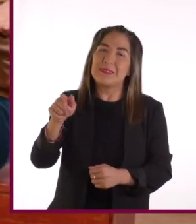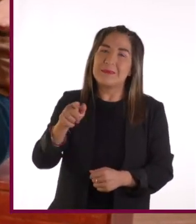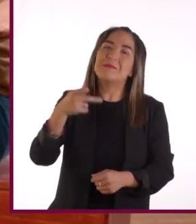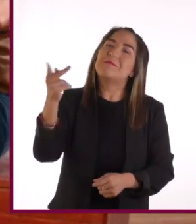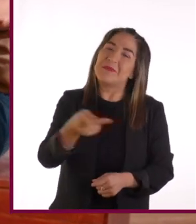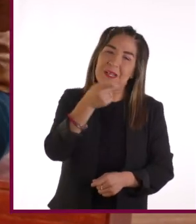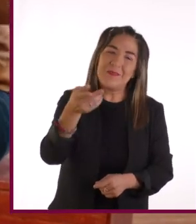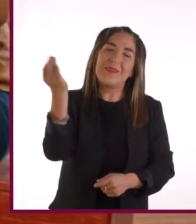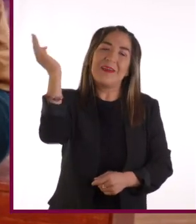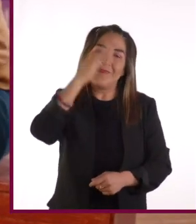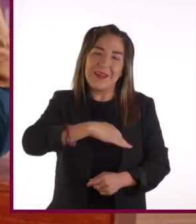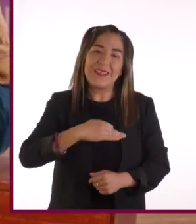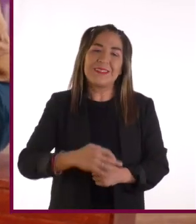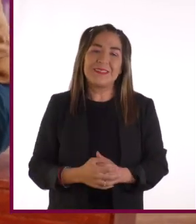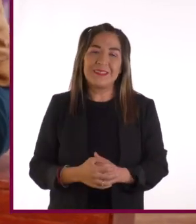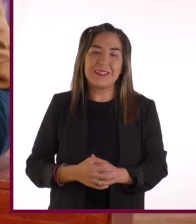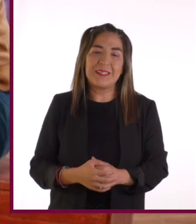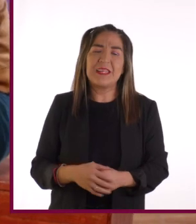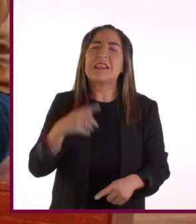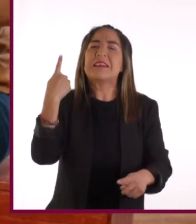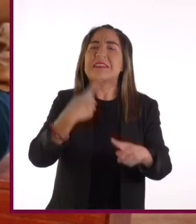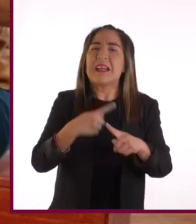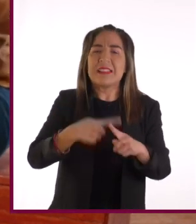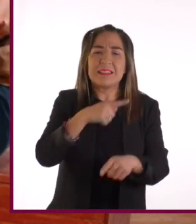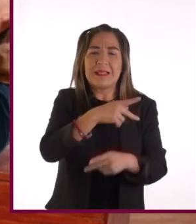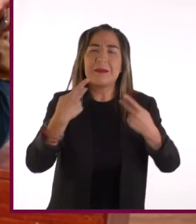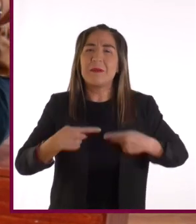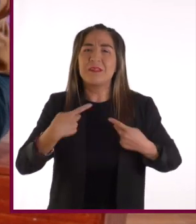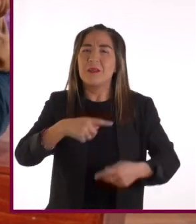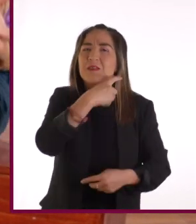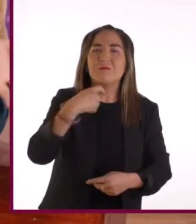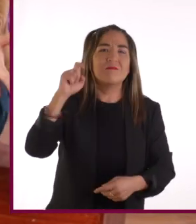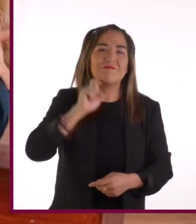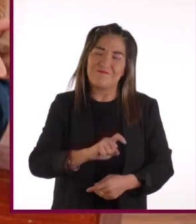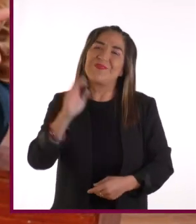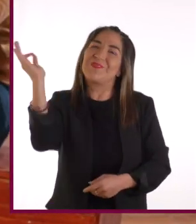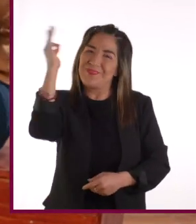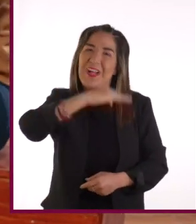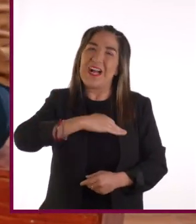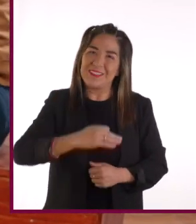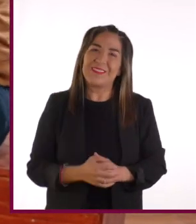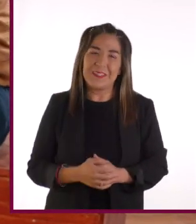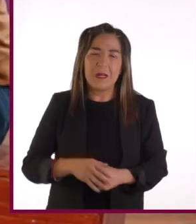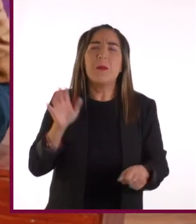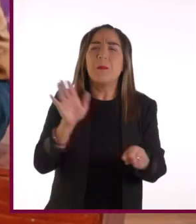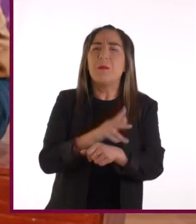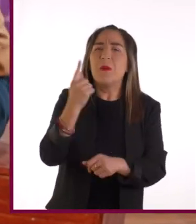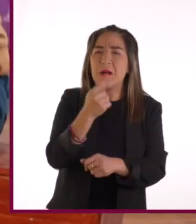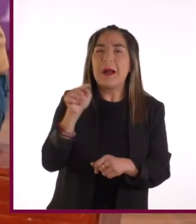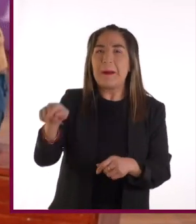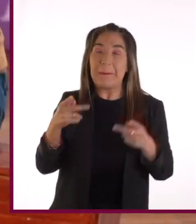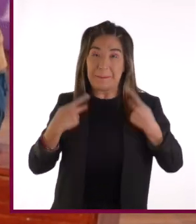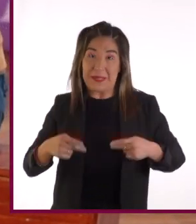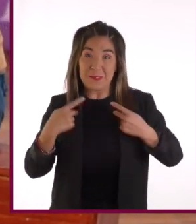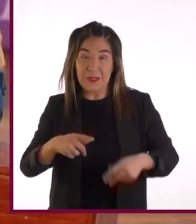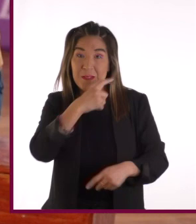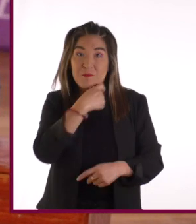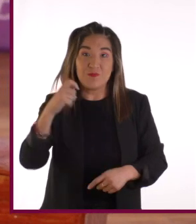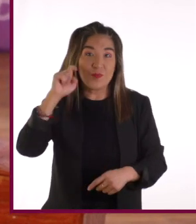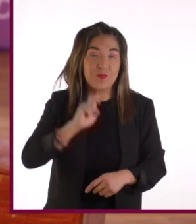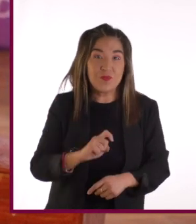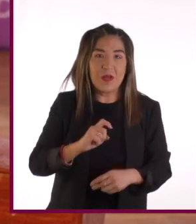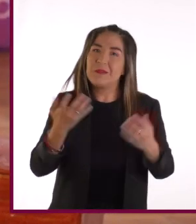es que la pregunta es falsa. Es decir, la pregunta de ¿quién rasura al barbero? Es falsa. Esto porque el barbero solo